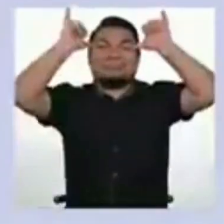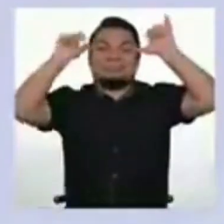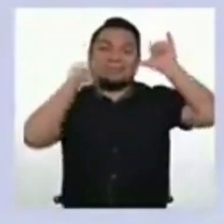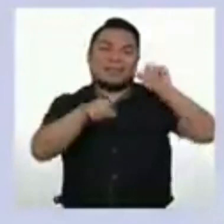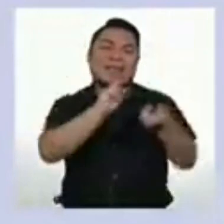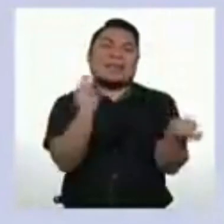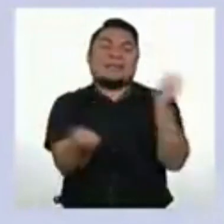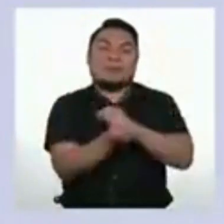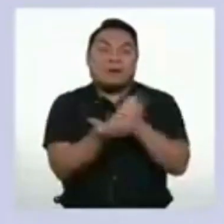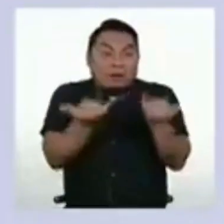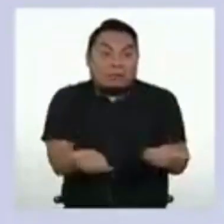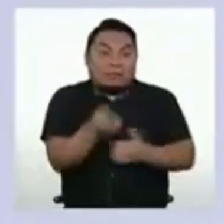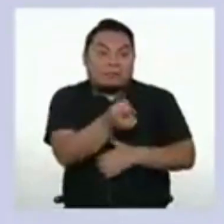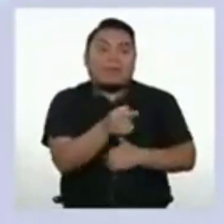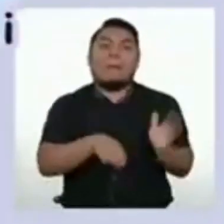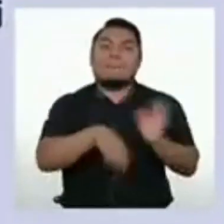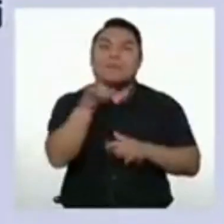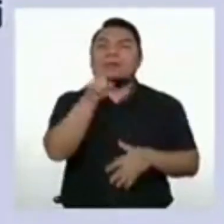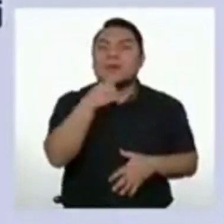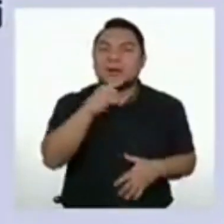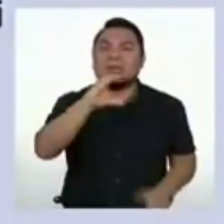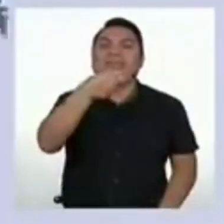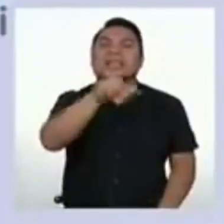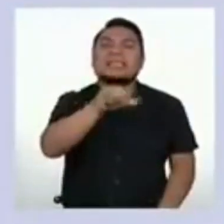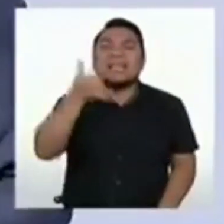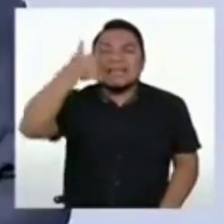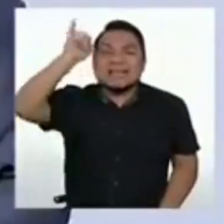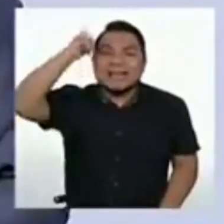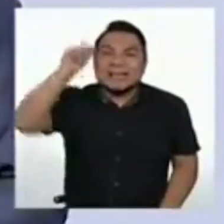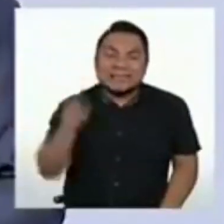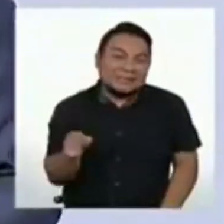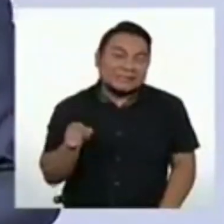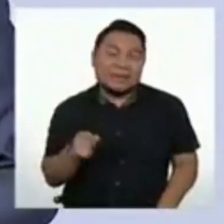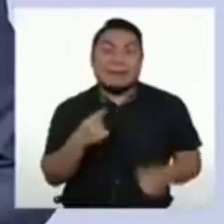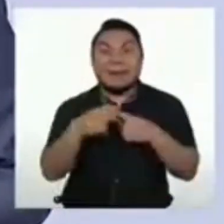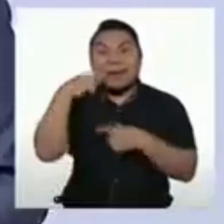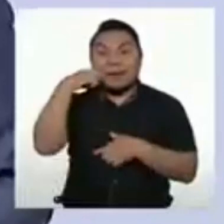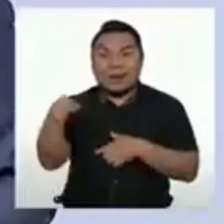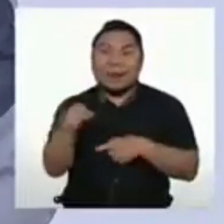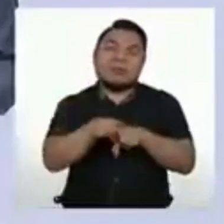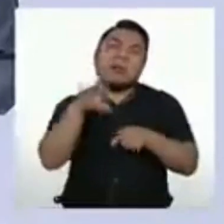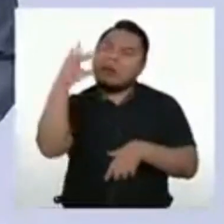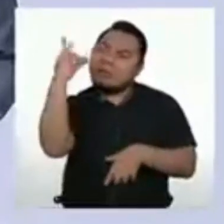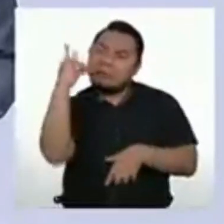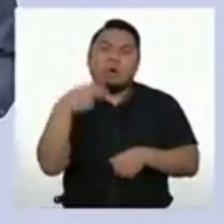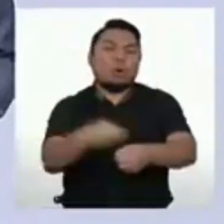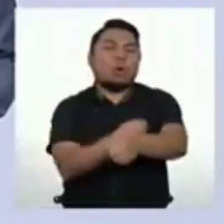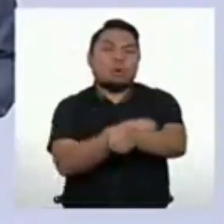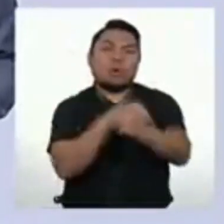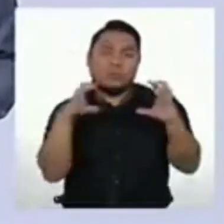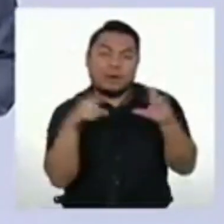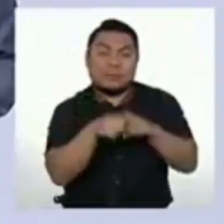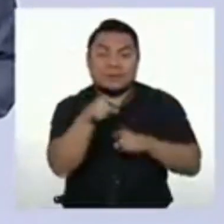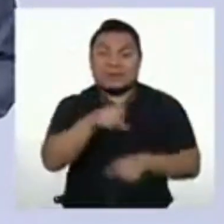cambió. Actualmente es más común el charqui de res, aunque también puede encontrarse de alpaca y oveja. El charqui es